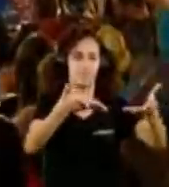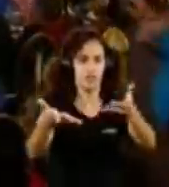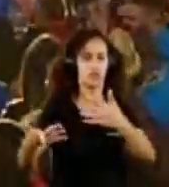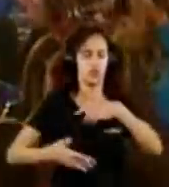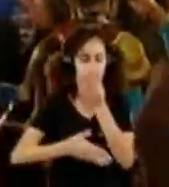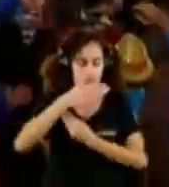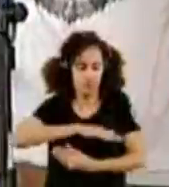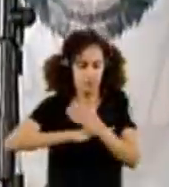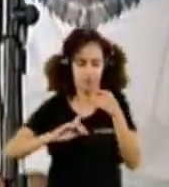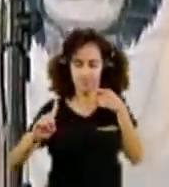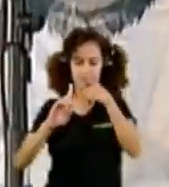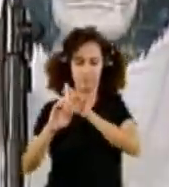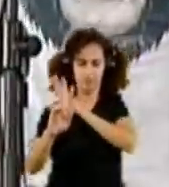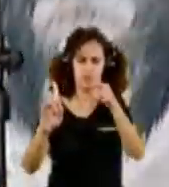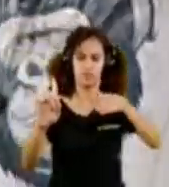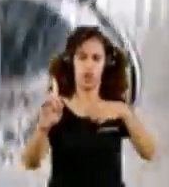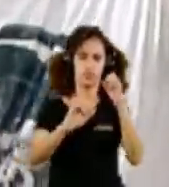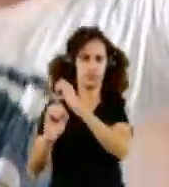nací pa' ser murguero.